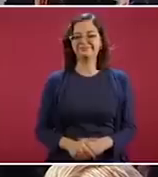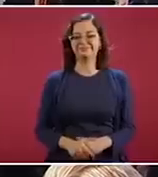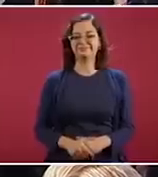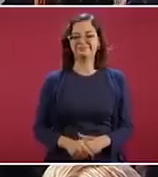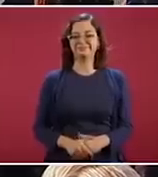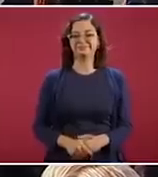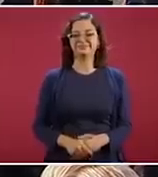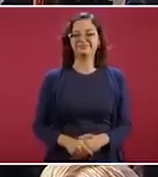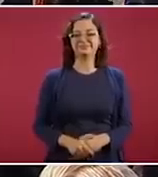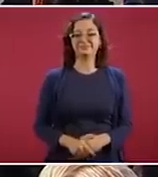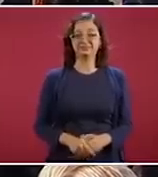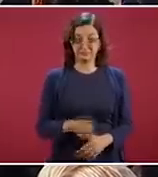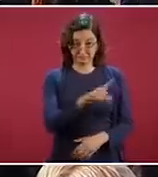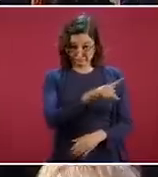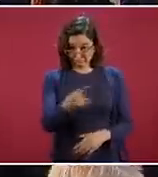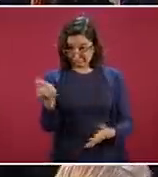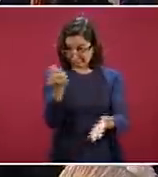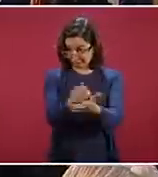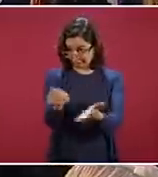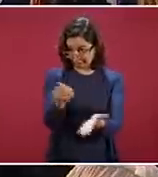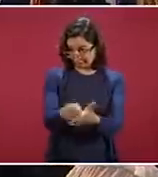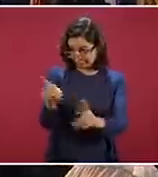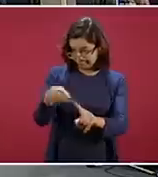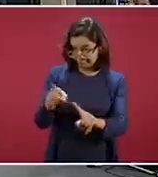Presidente, para preguntar. Estás apuntando, ¿verdad?